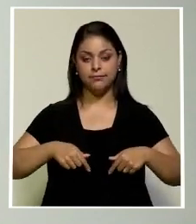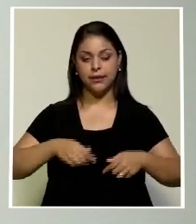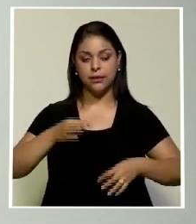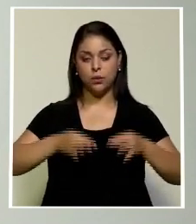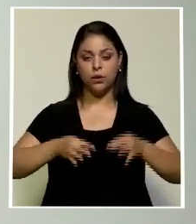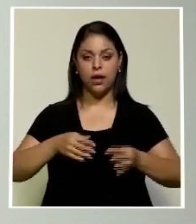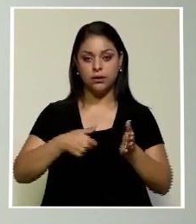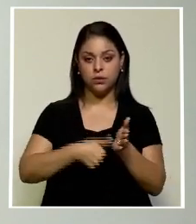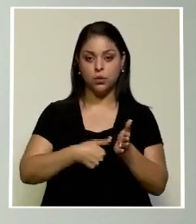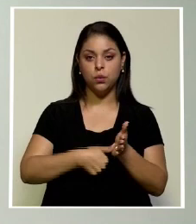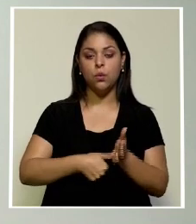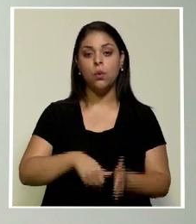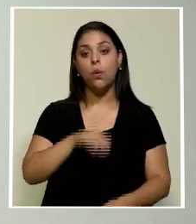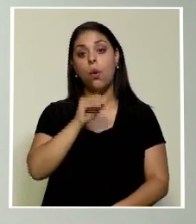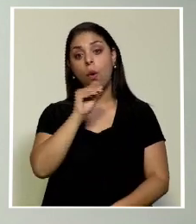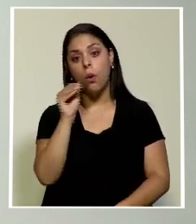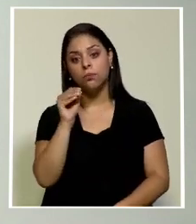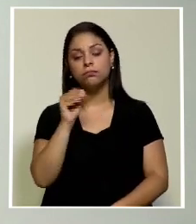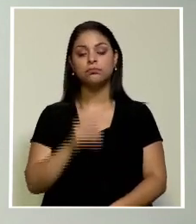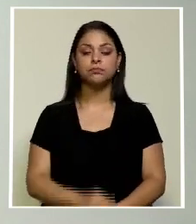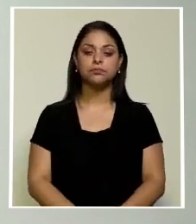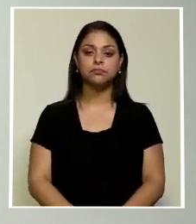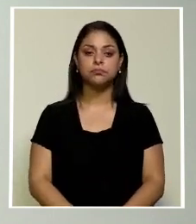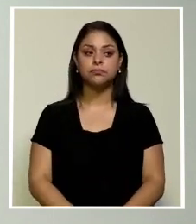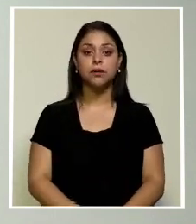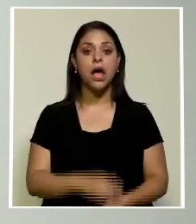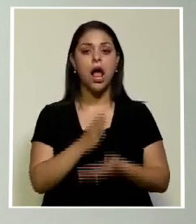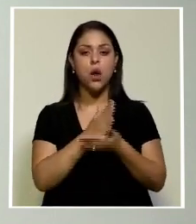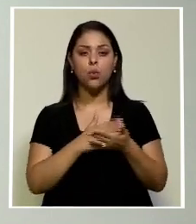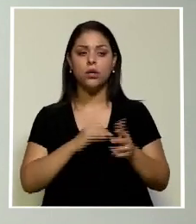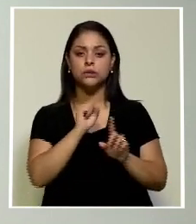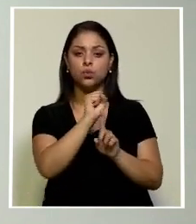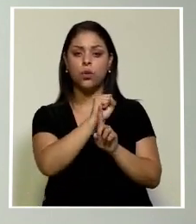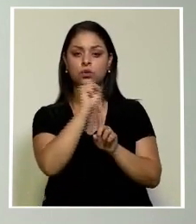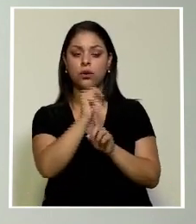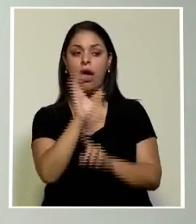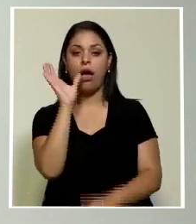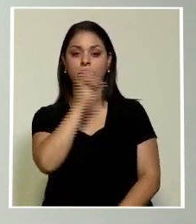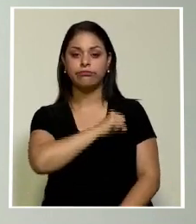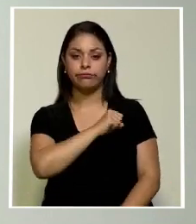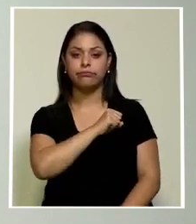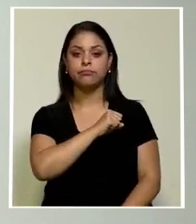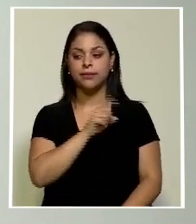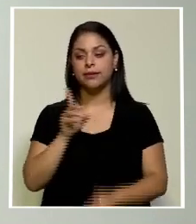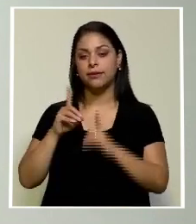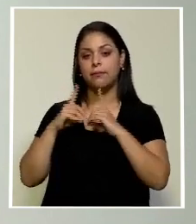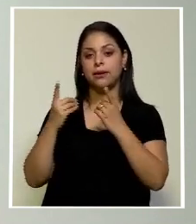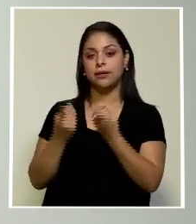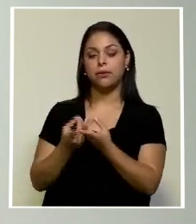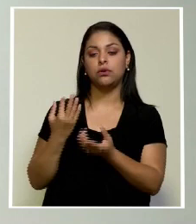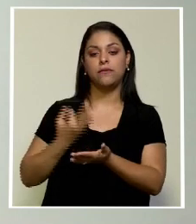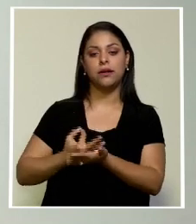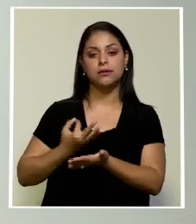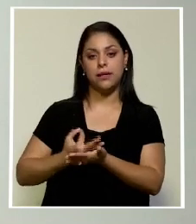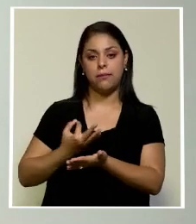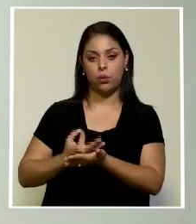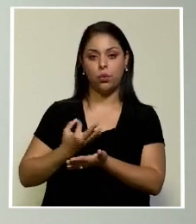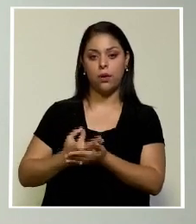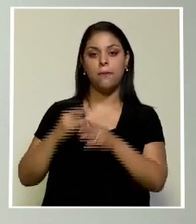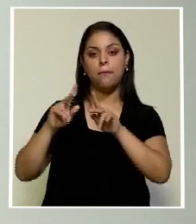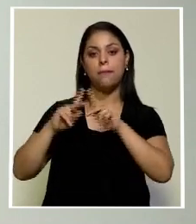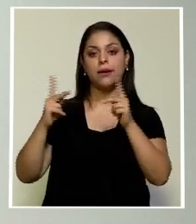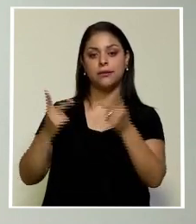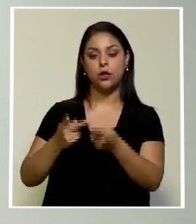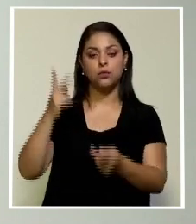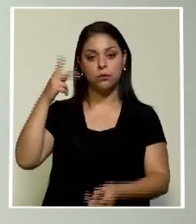bien ante situaciones que han sido identificadas propiamente por el Departamento de Financiamiento de Partidos